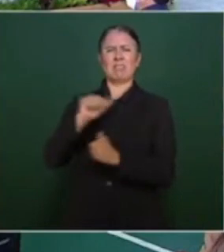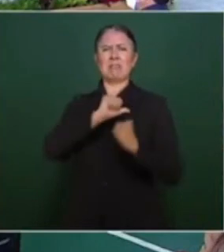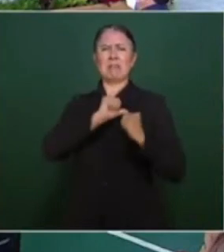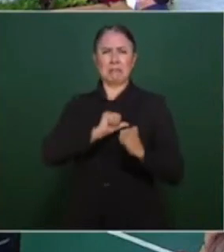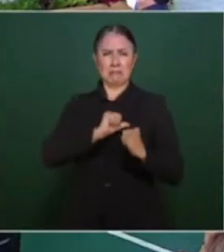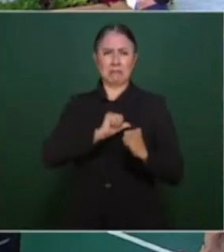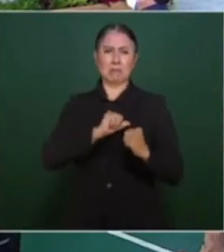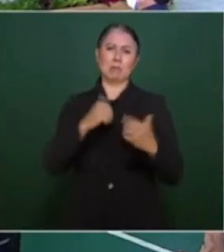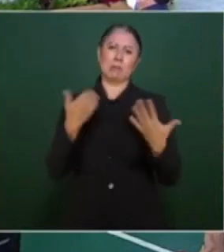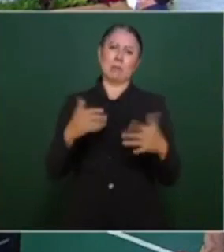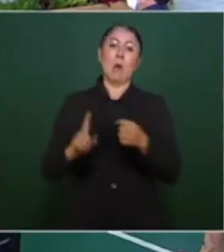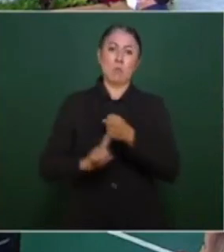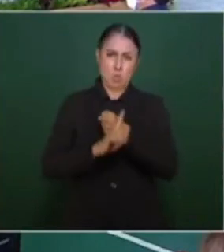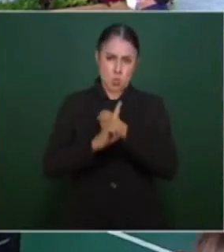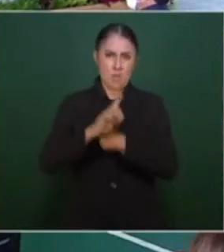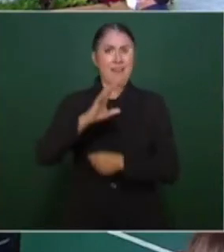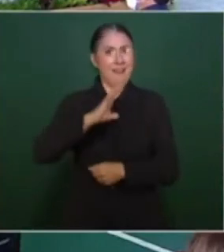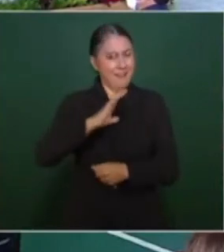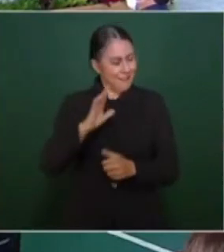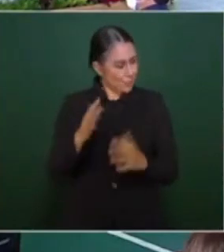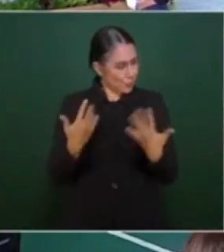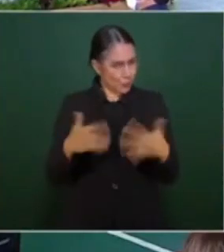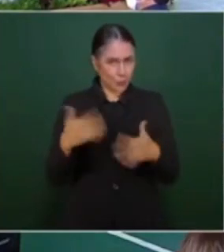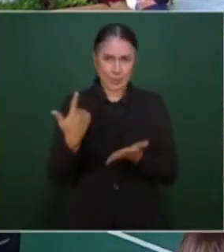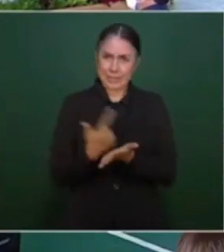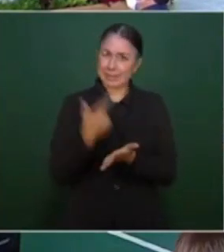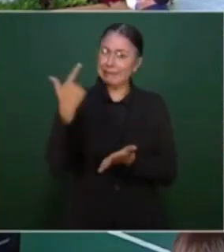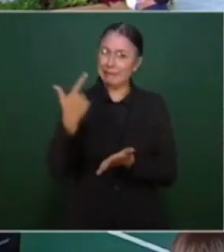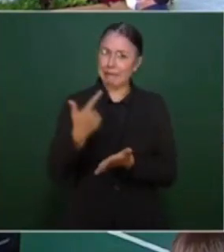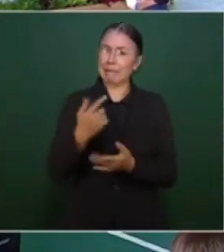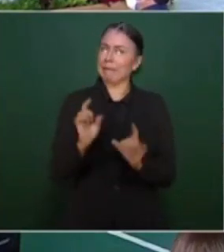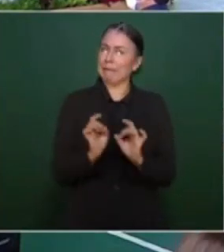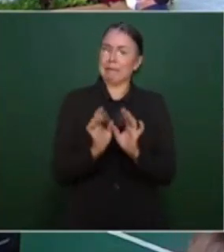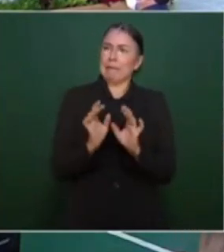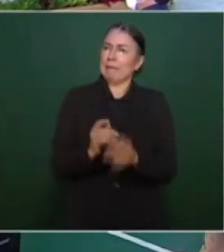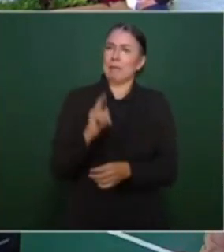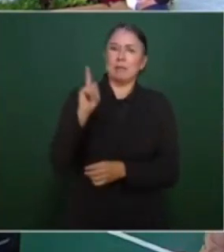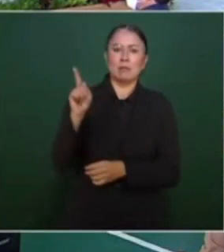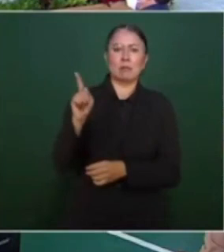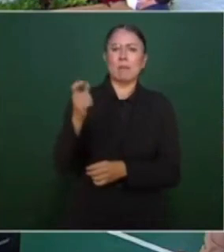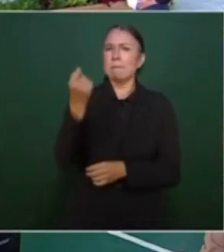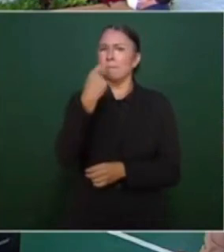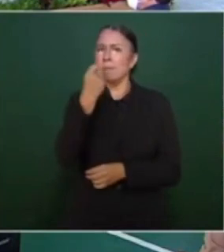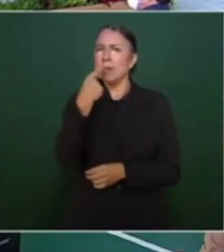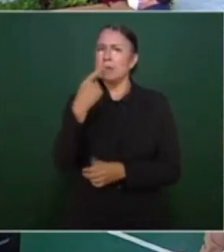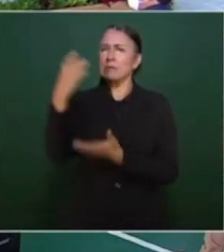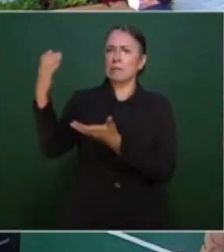muy grave acerca de la adquisición de medicamentos,